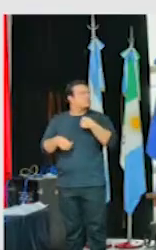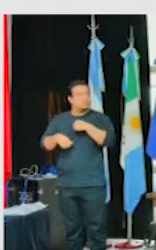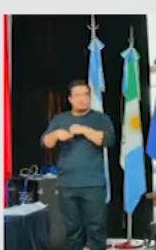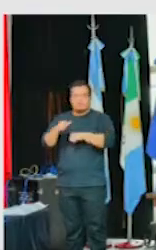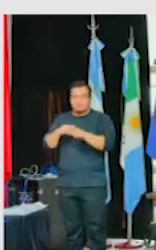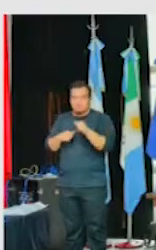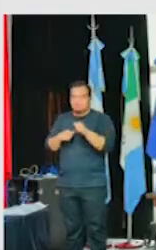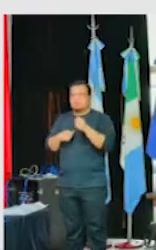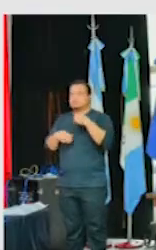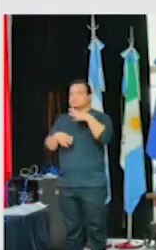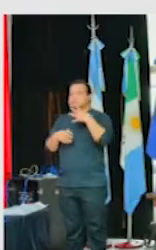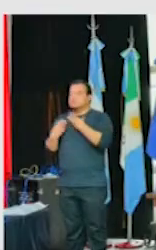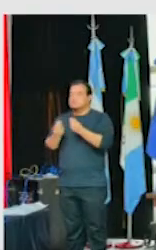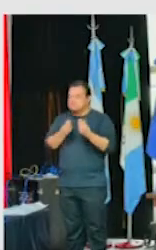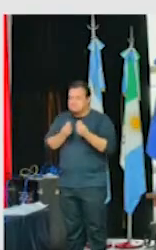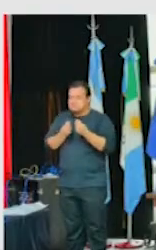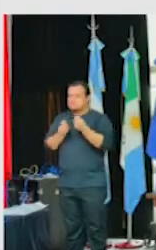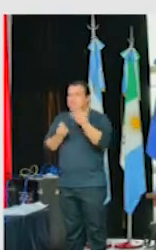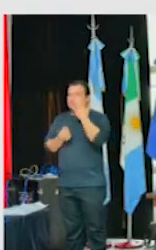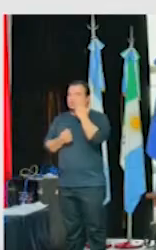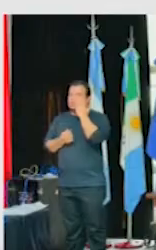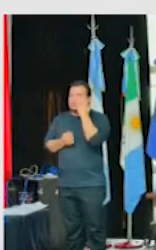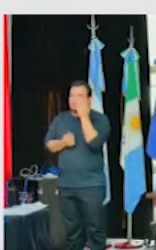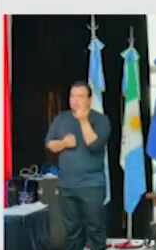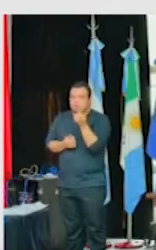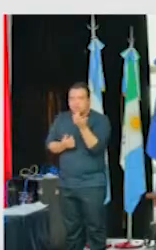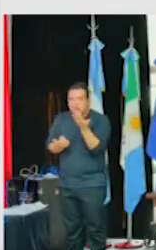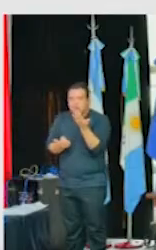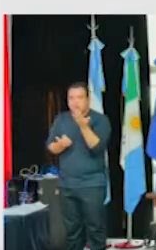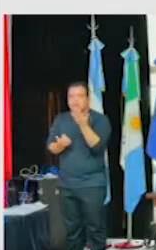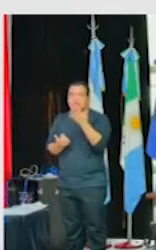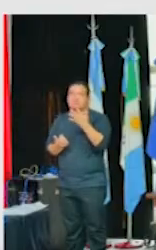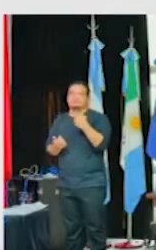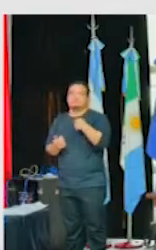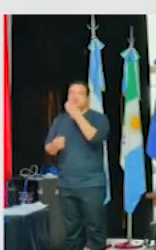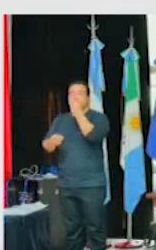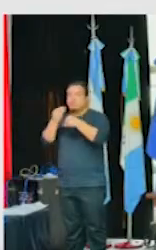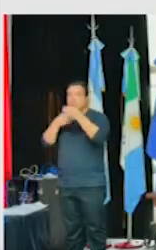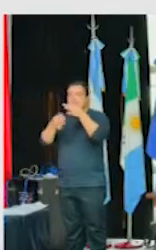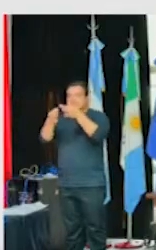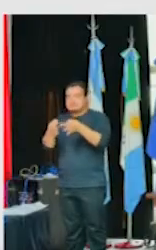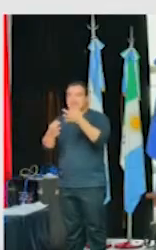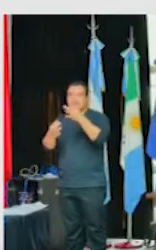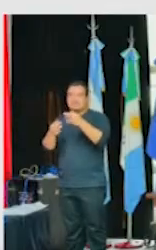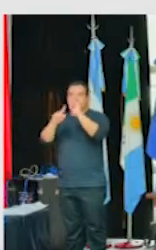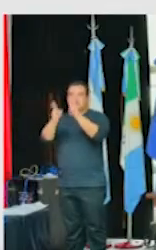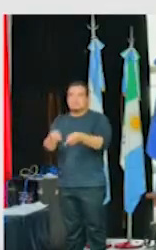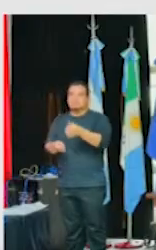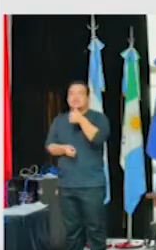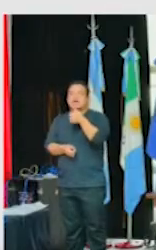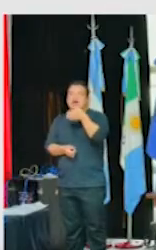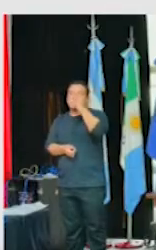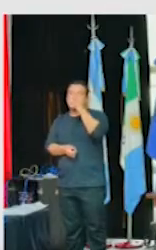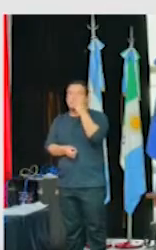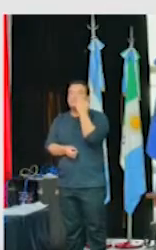miedo, ansiedad, insomnio. Asegúrate que tengo siempre acceso a comida sana y agua fresca. Parece una